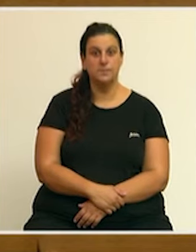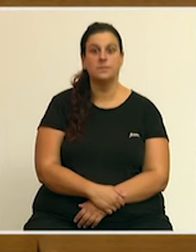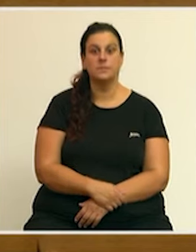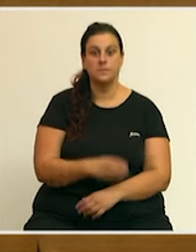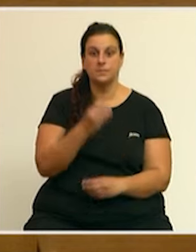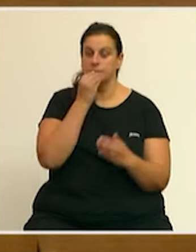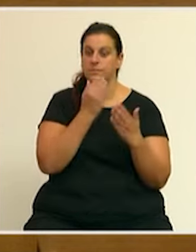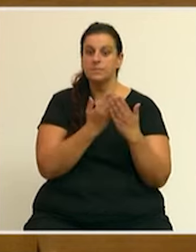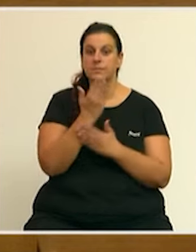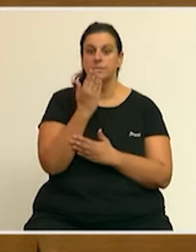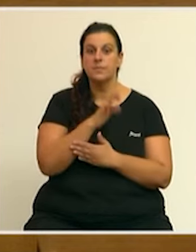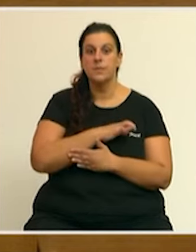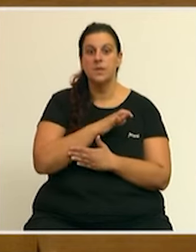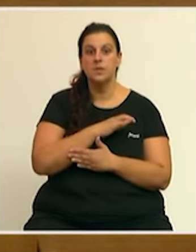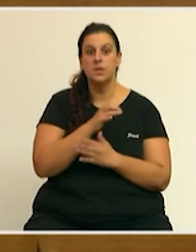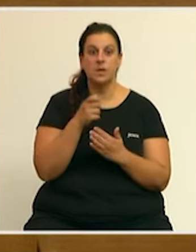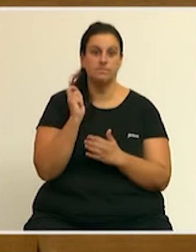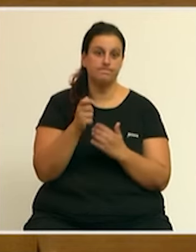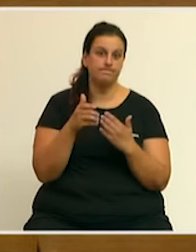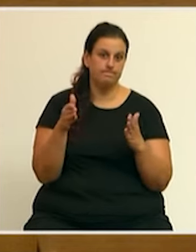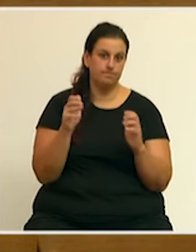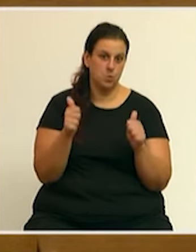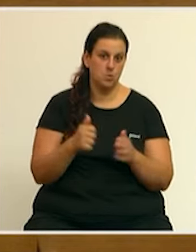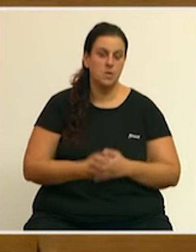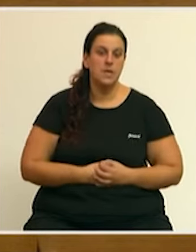Buenos días, señorías. Sobre la sesión,